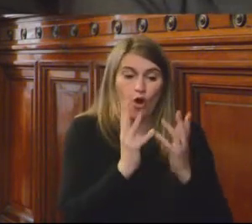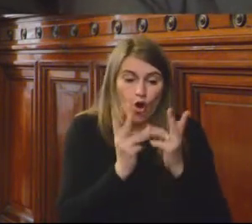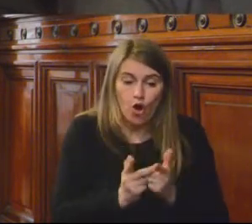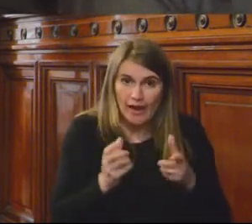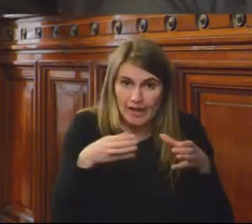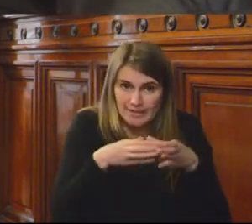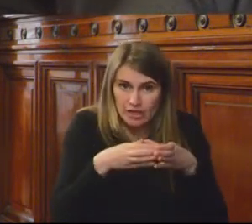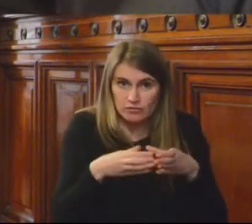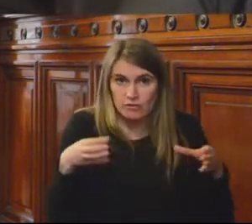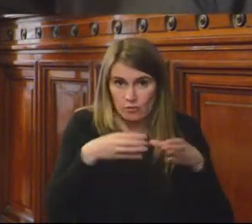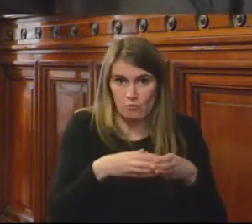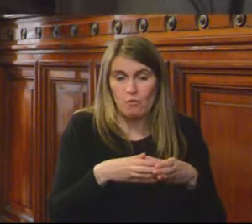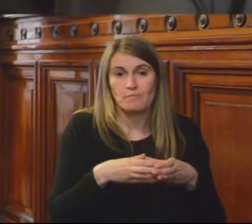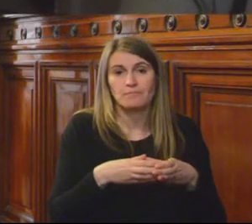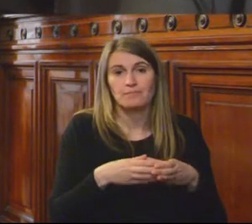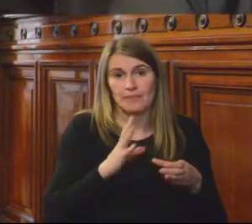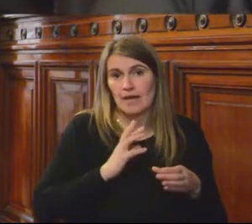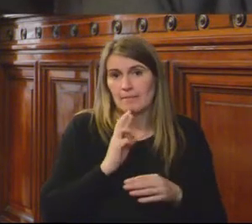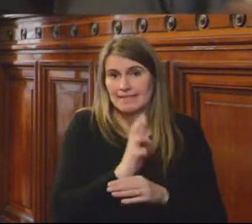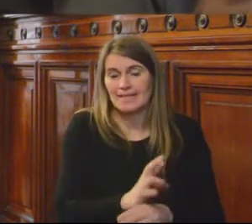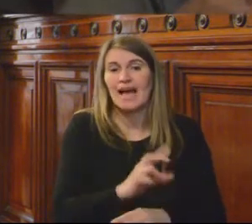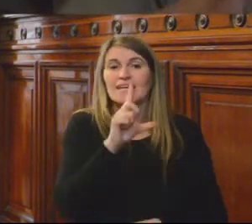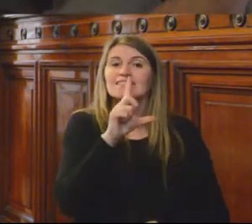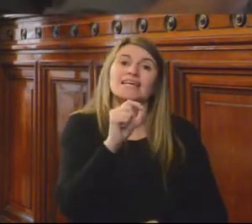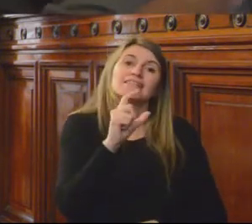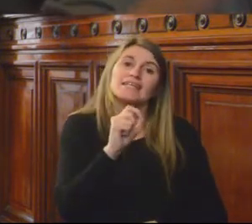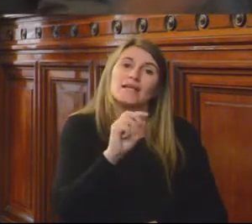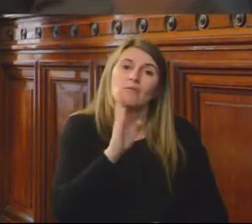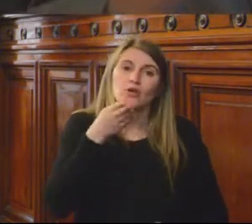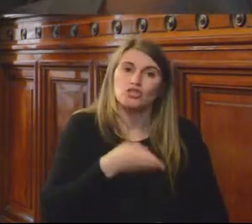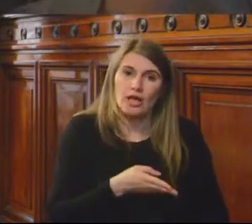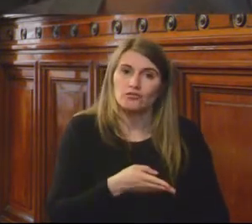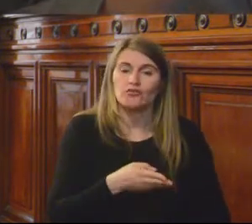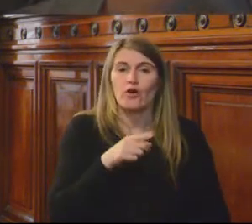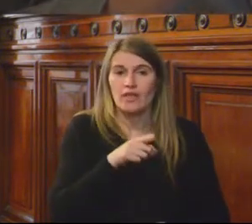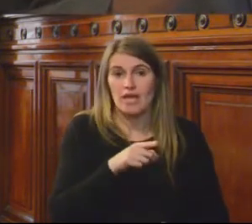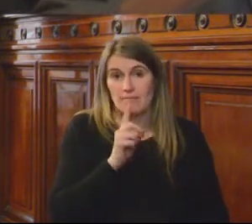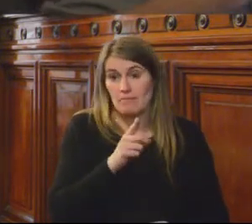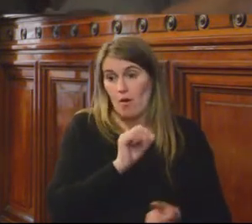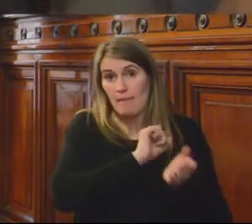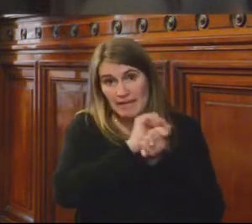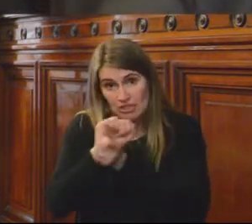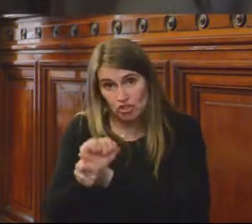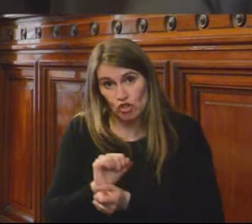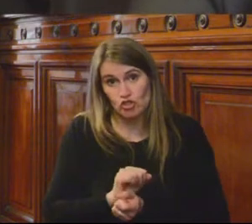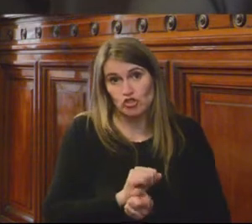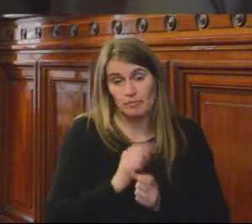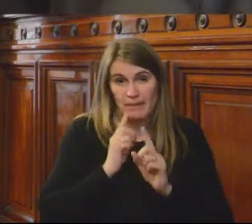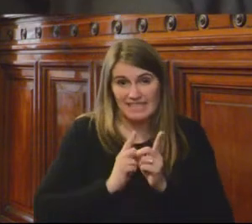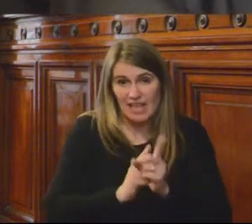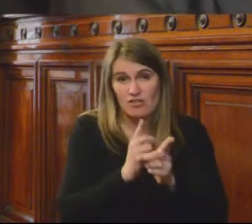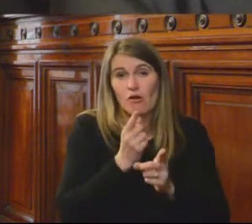y en nombre de más del 70% de los casos de los presos y perseguidos políticos